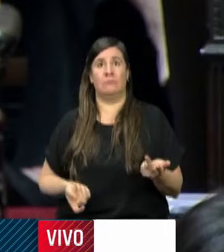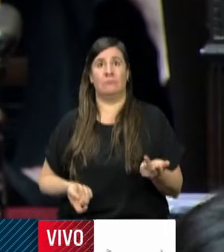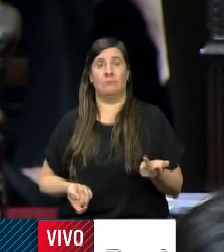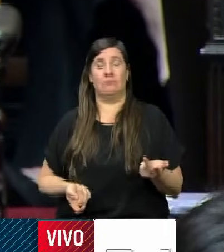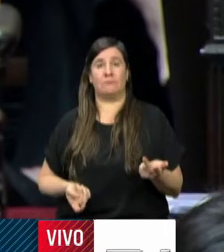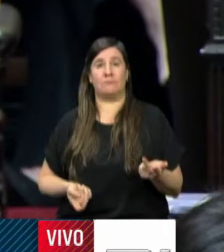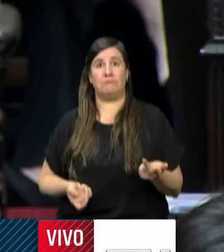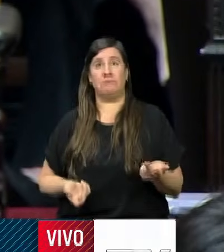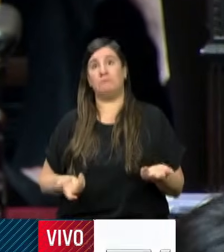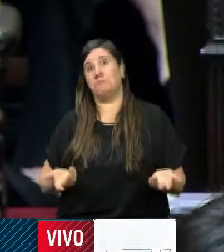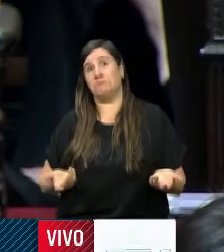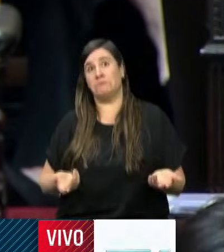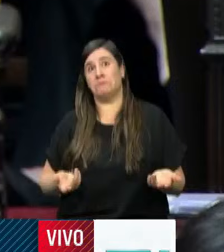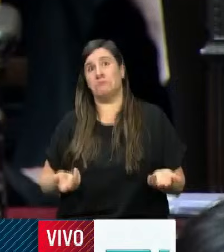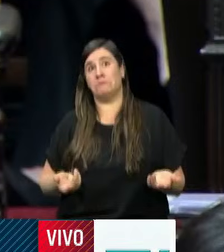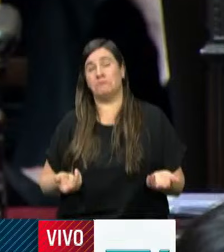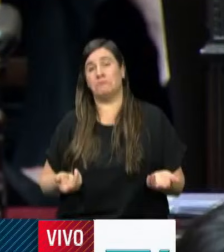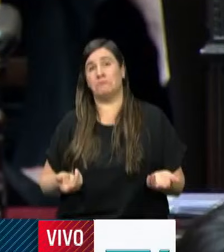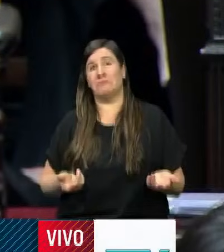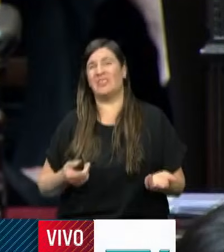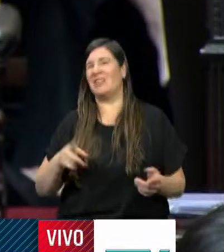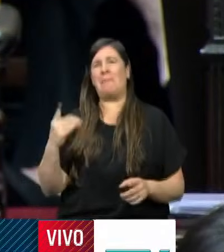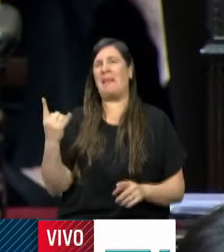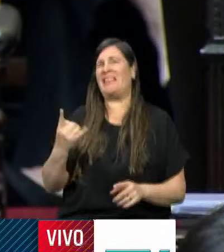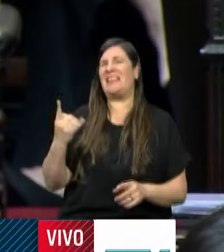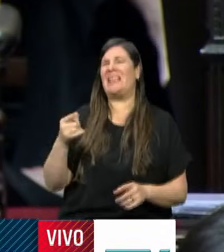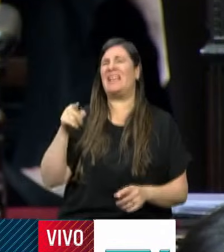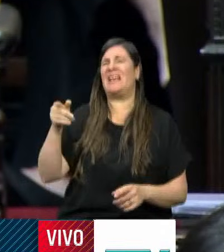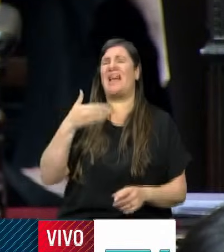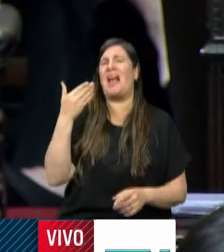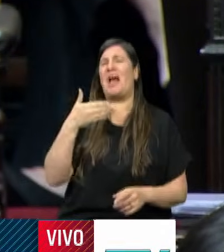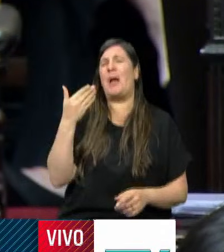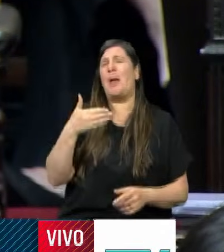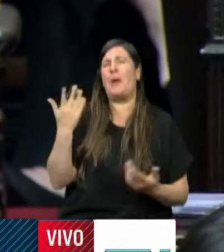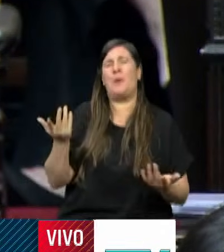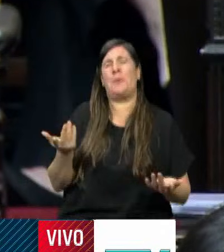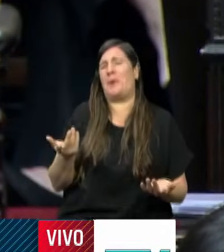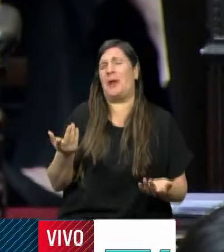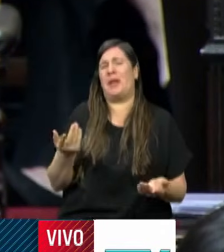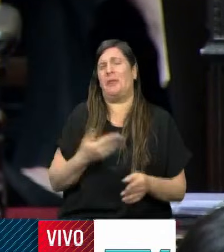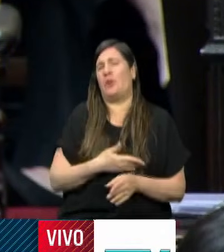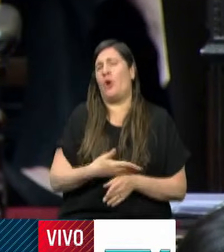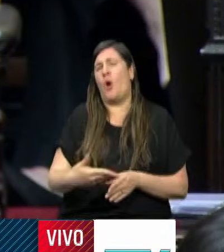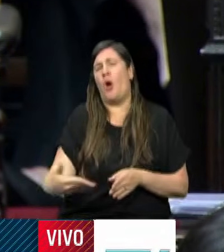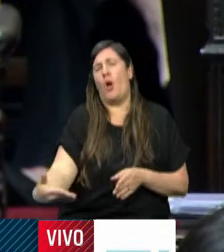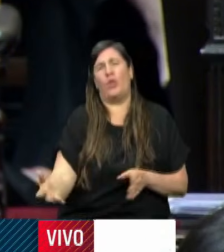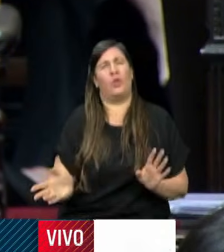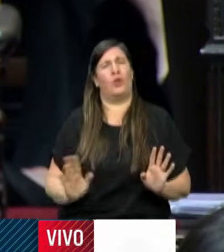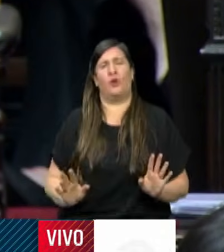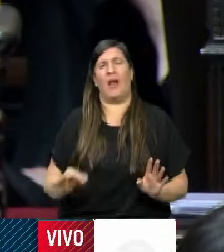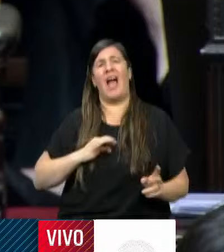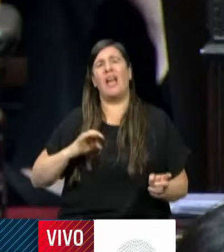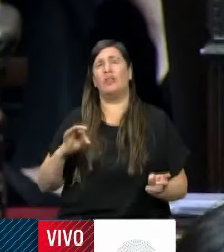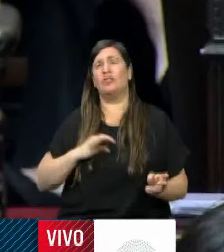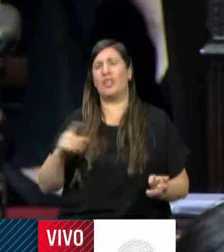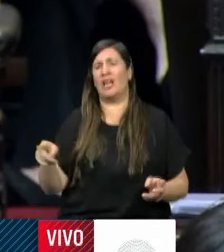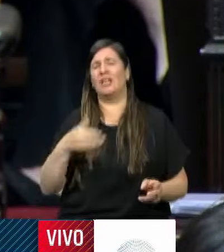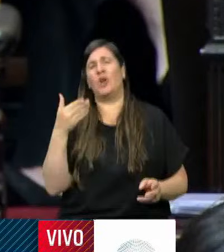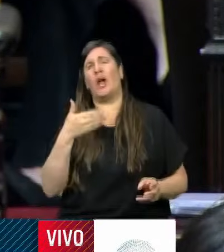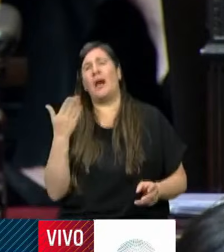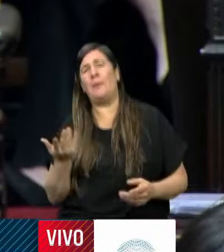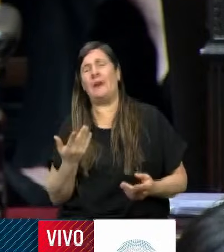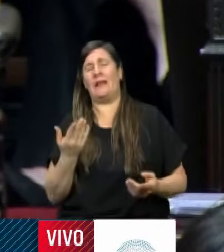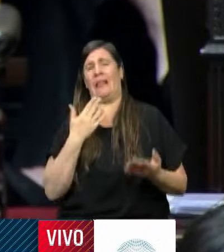En consecuencia, es falso lo que vienen relatando aquí, como han relatado en todos estos años,